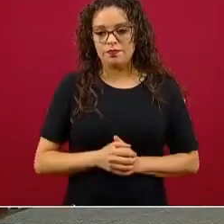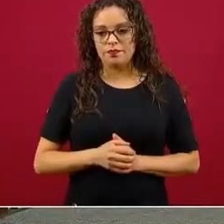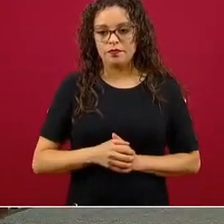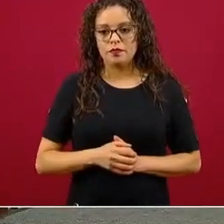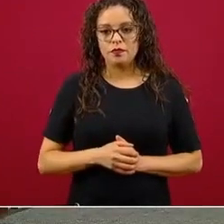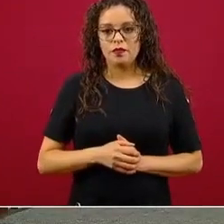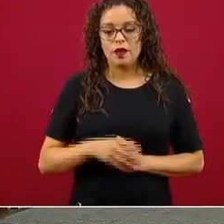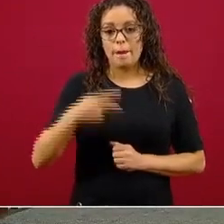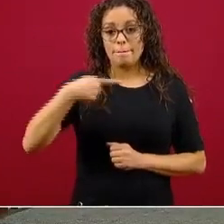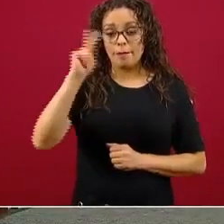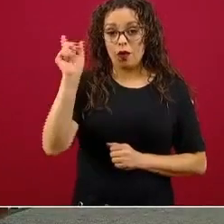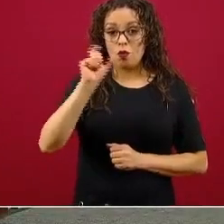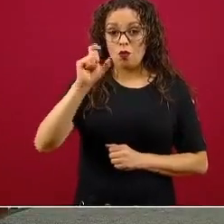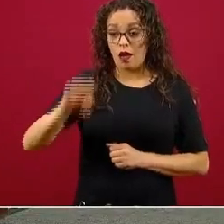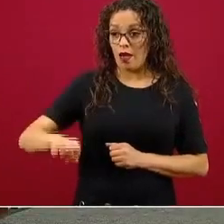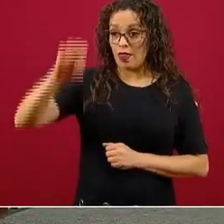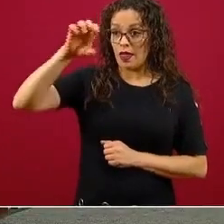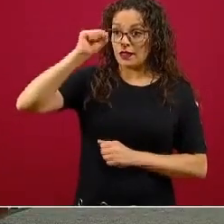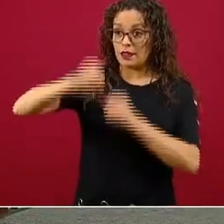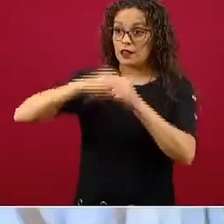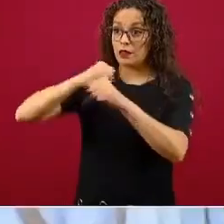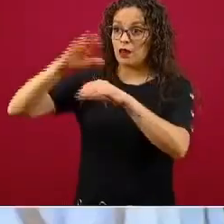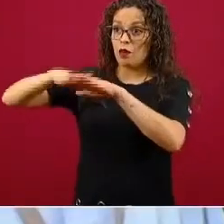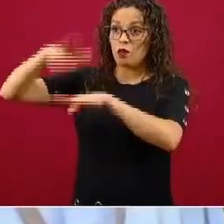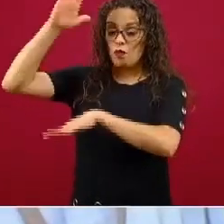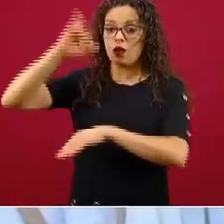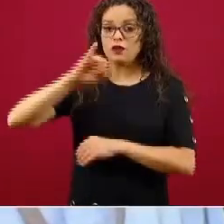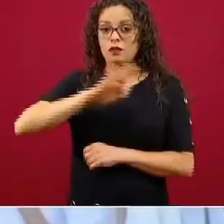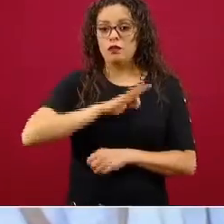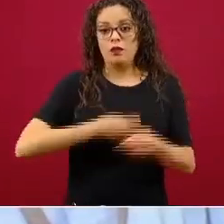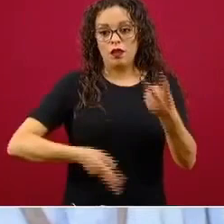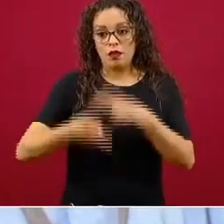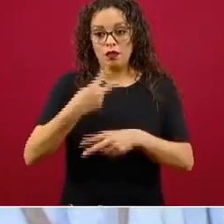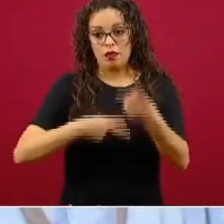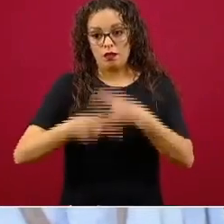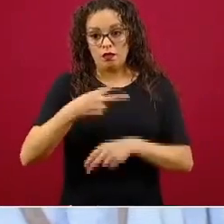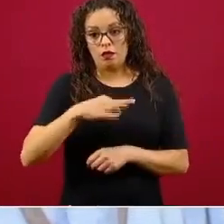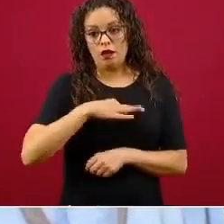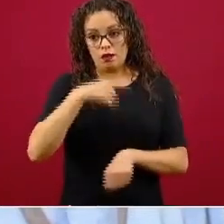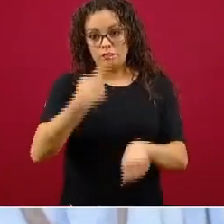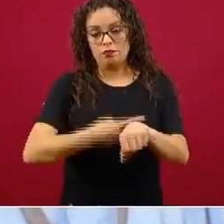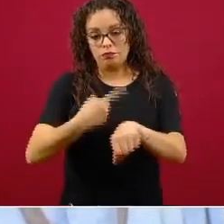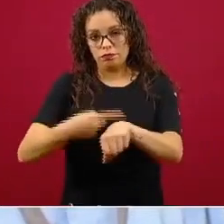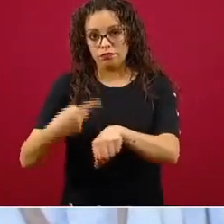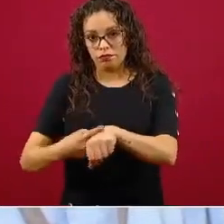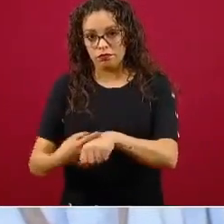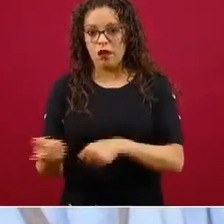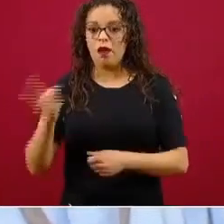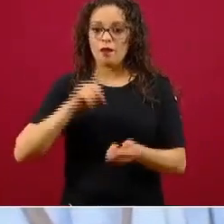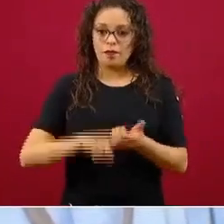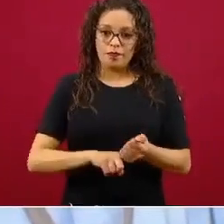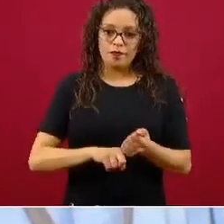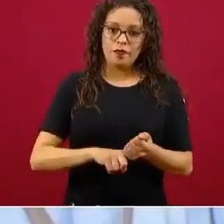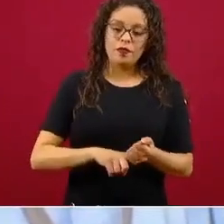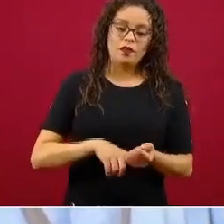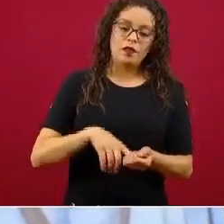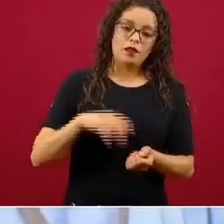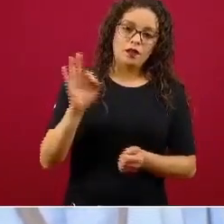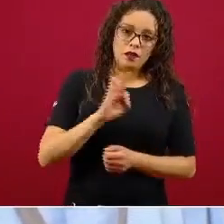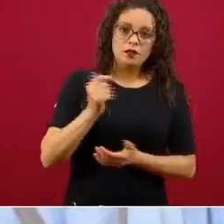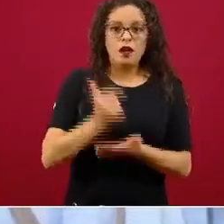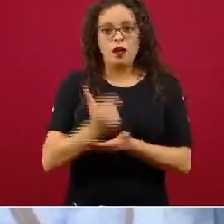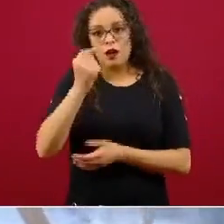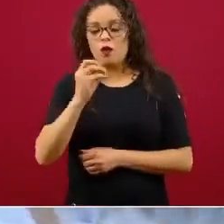que no desarrolle la forma grave de la enfermedad. Esa sería la explicación que daría. Gracias. Y doctor Ricardo